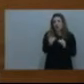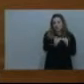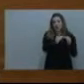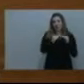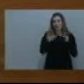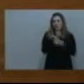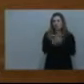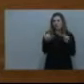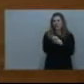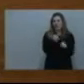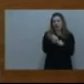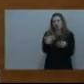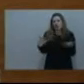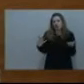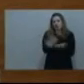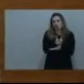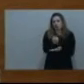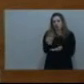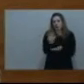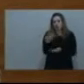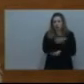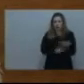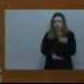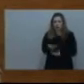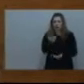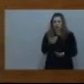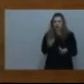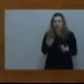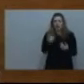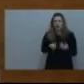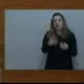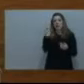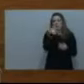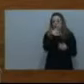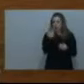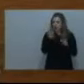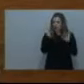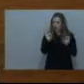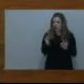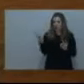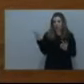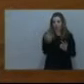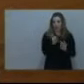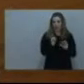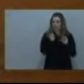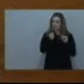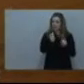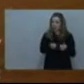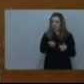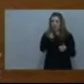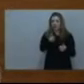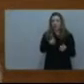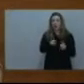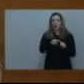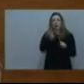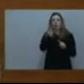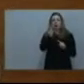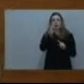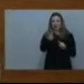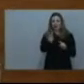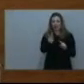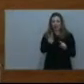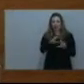todos y todos en todo lugar y tiempo escolar. Debemos partir de un enfoque globalizador e